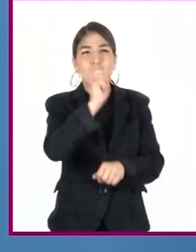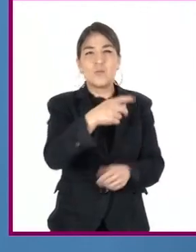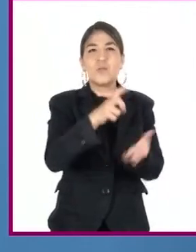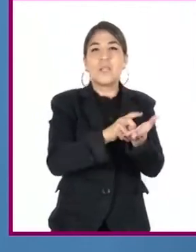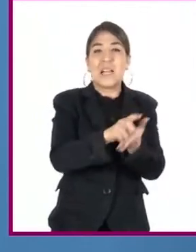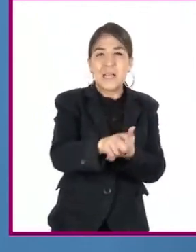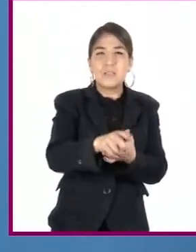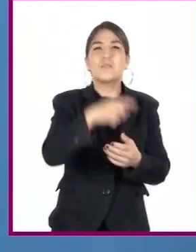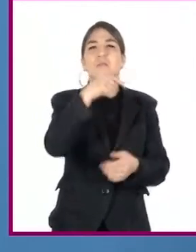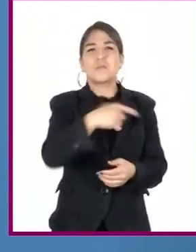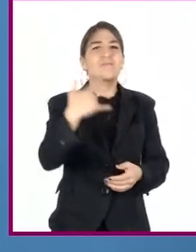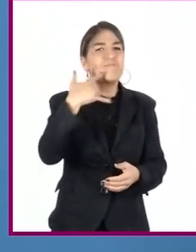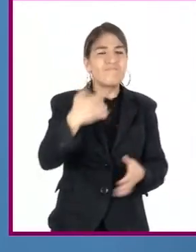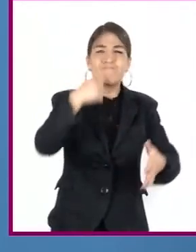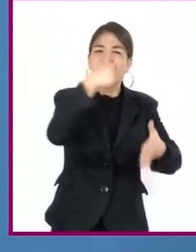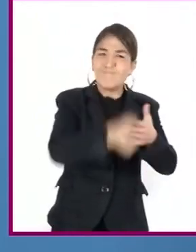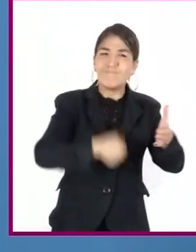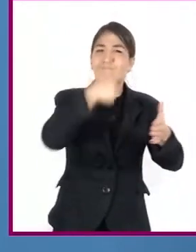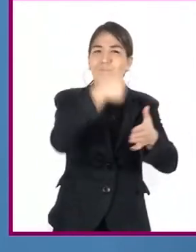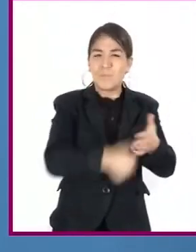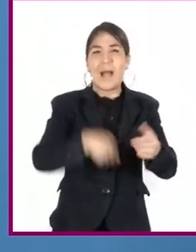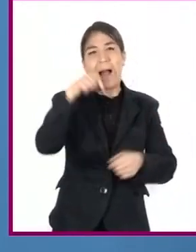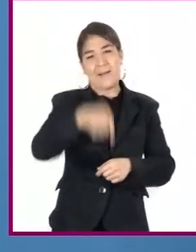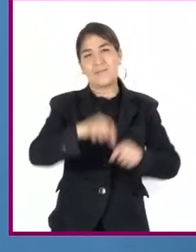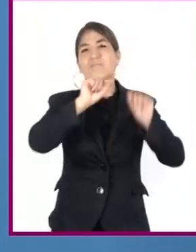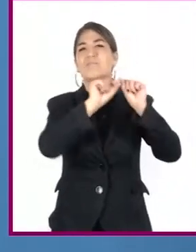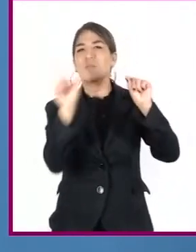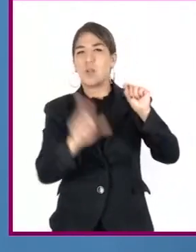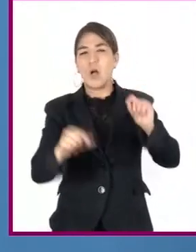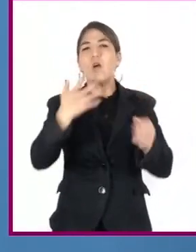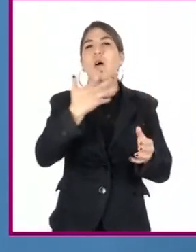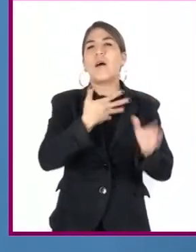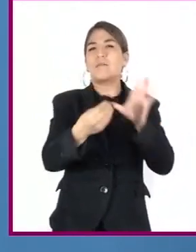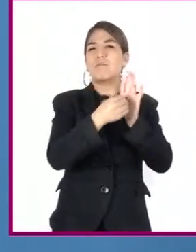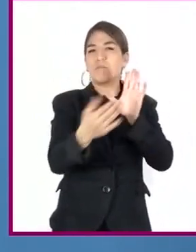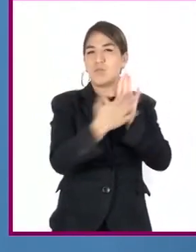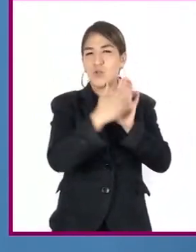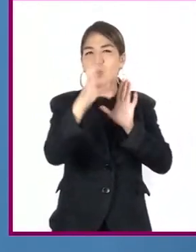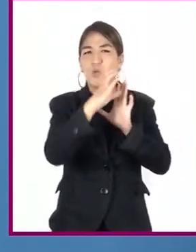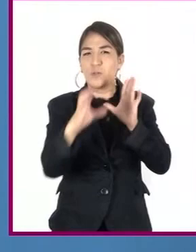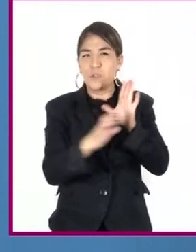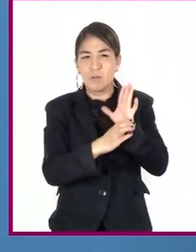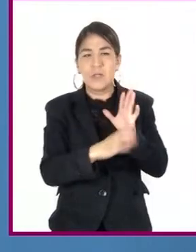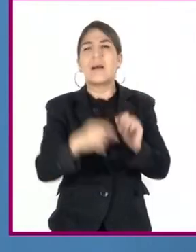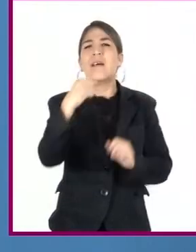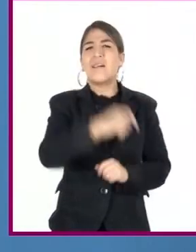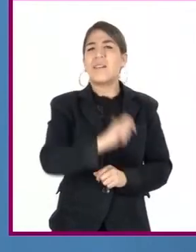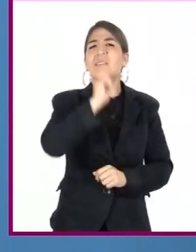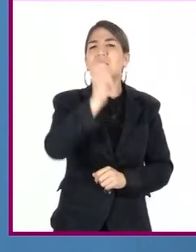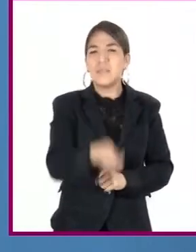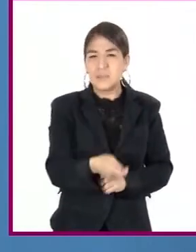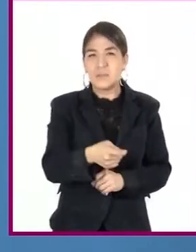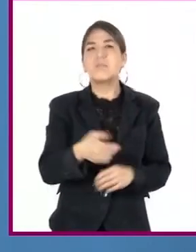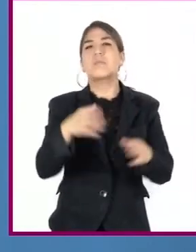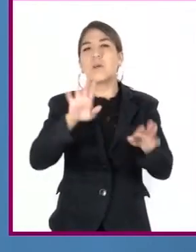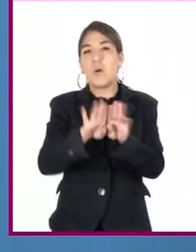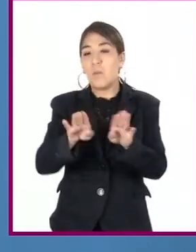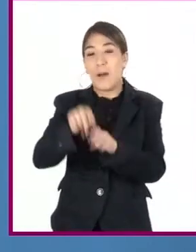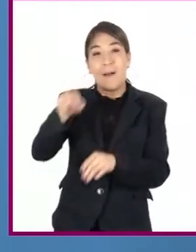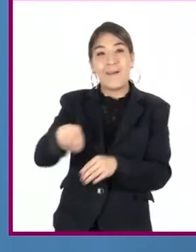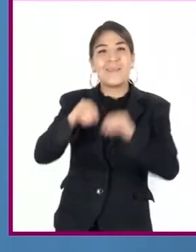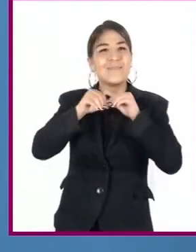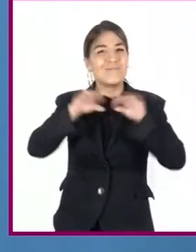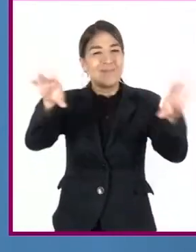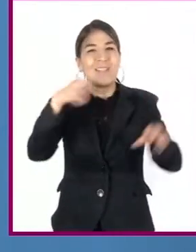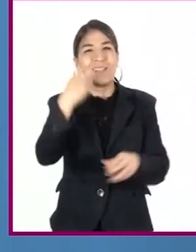en la Constitución de nuestro país. Estos se corresponden con lo planeado en la Declaración Universal